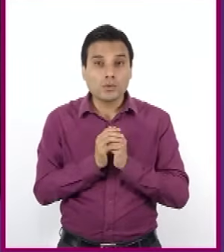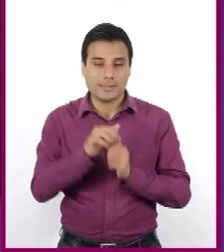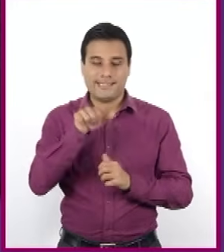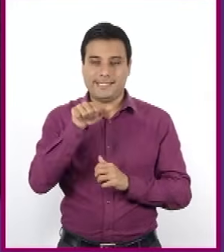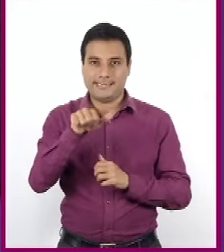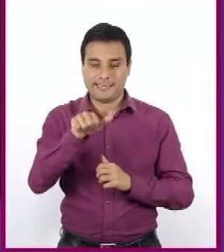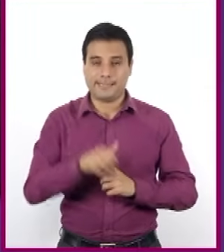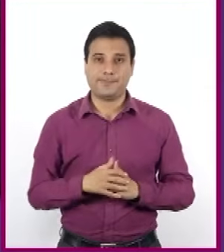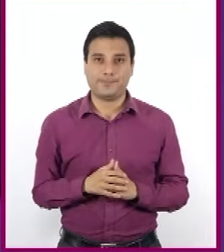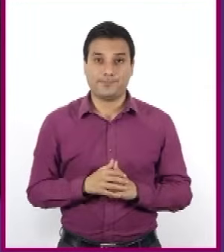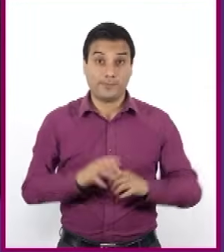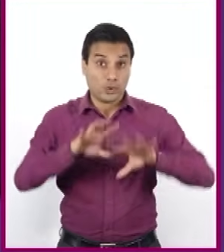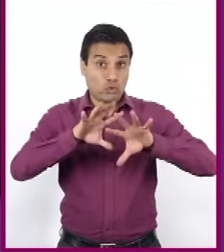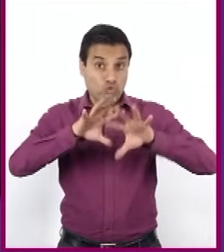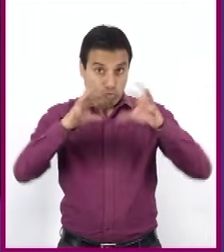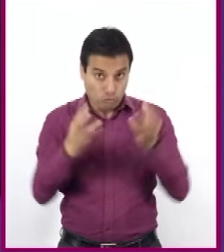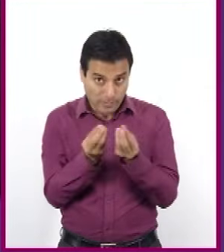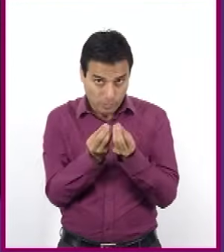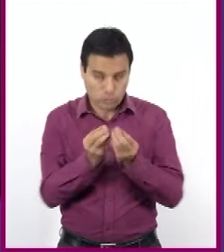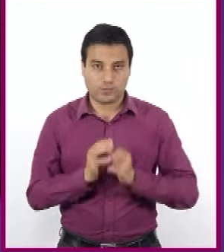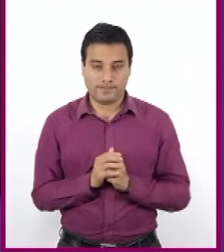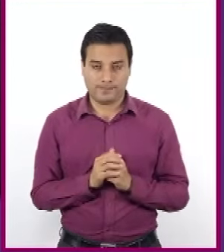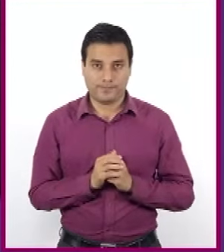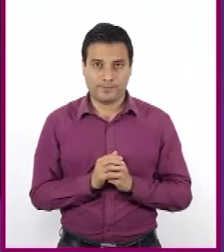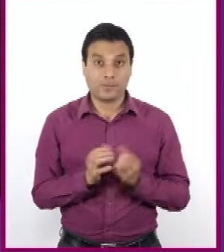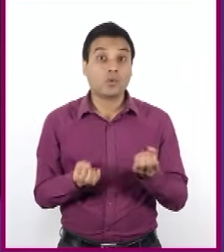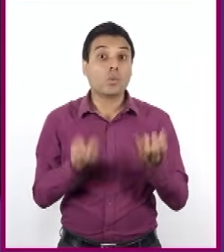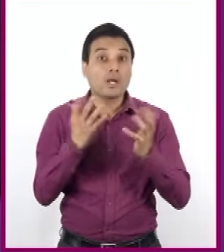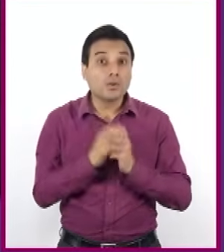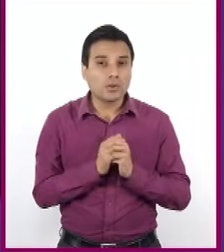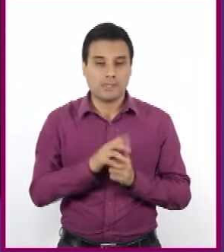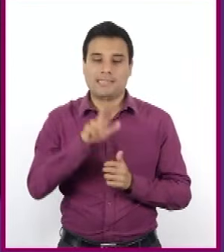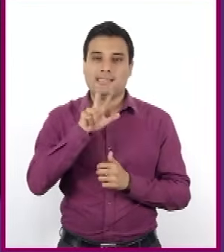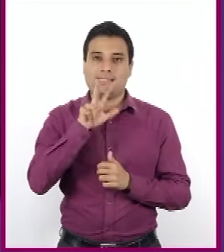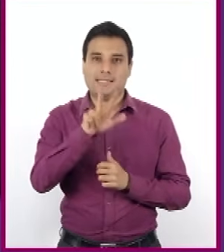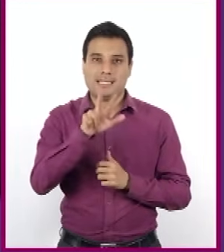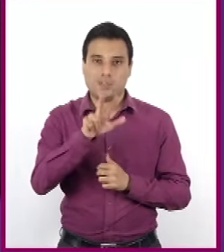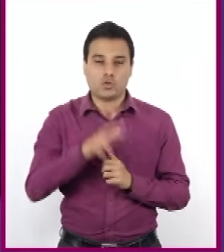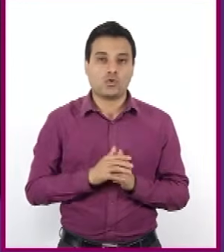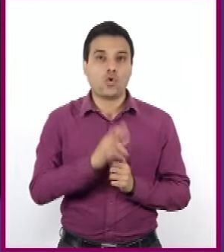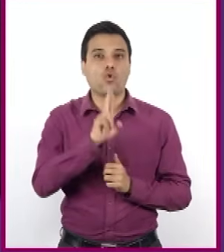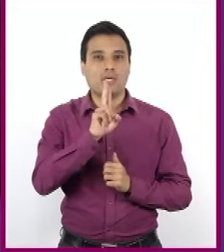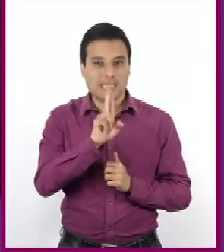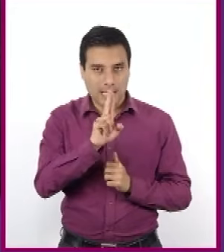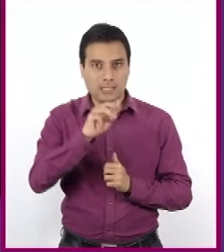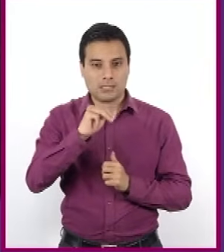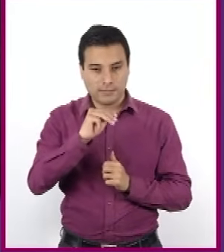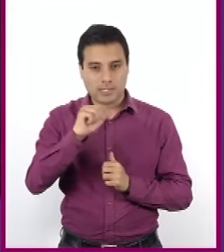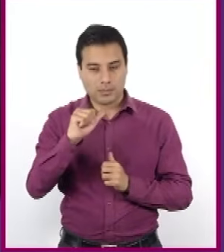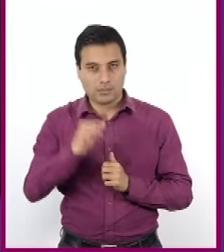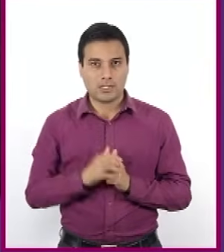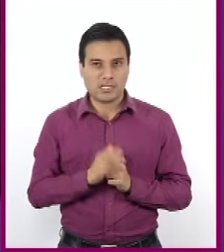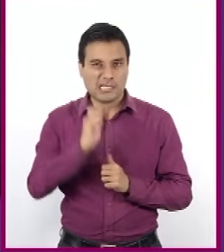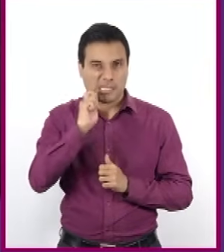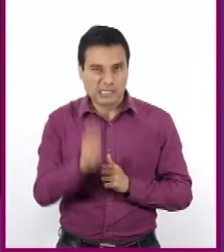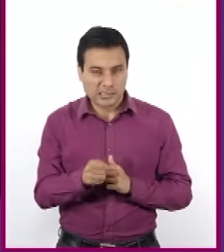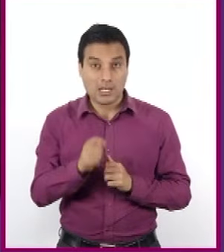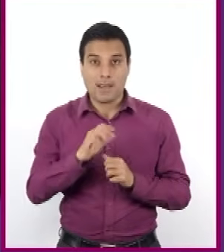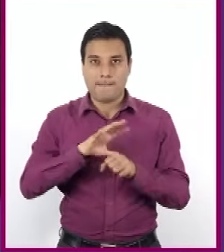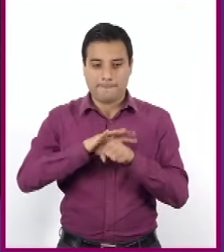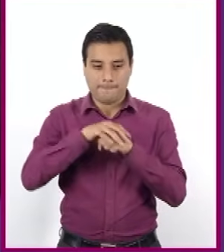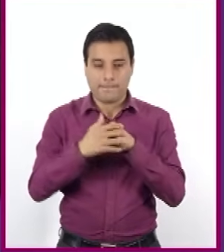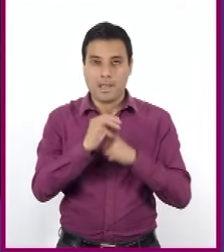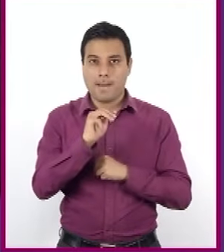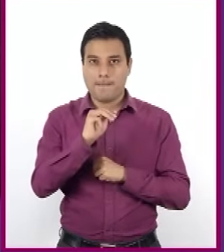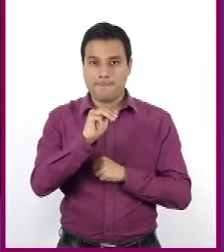16. Sumamos ambos resultados y nos da 18 unidades de masa atómica. Entonces, la masa molecular